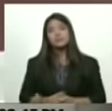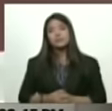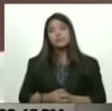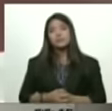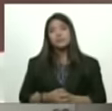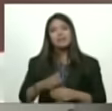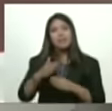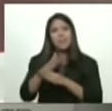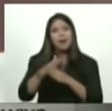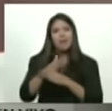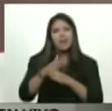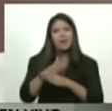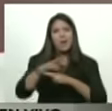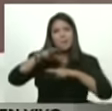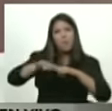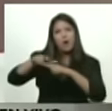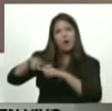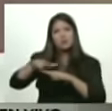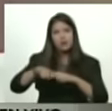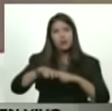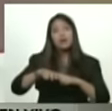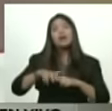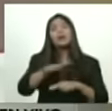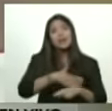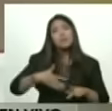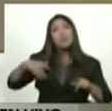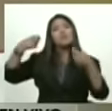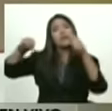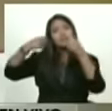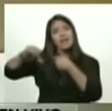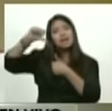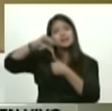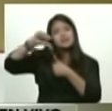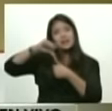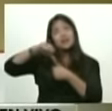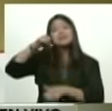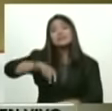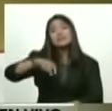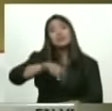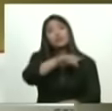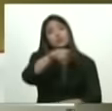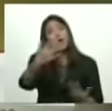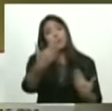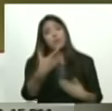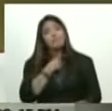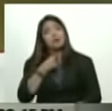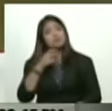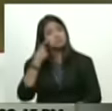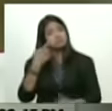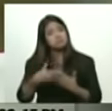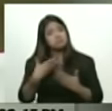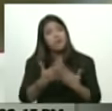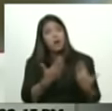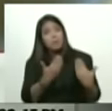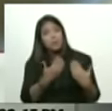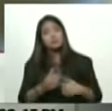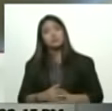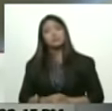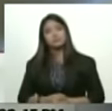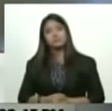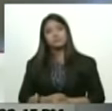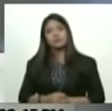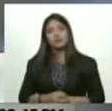de madera que queremos empezar a exportar a Centroamérica y necesitamos el apoyo. Me gustaría ver qué apoyo se puede lograr